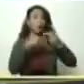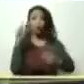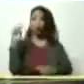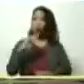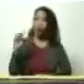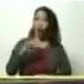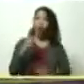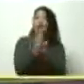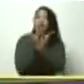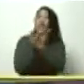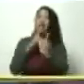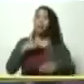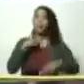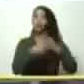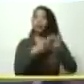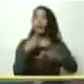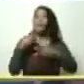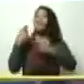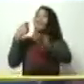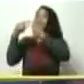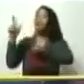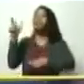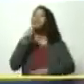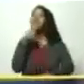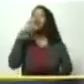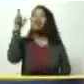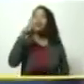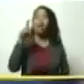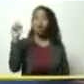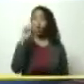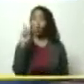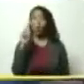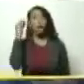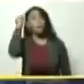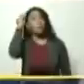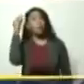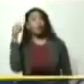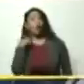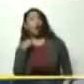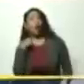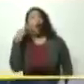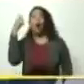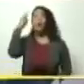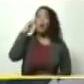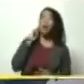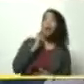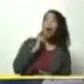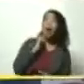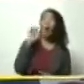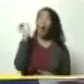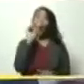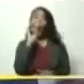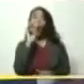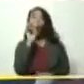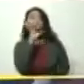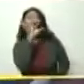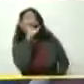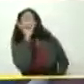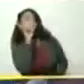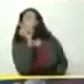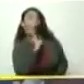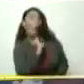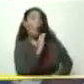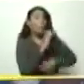lo producimos y se lo vendemos a quien lo necesite no al que piense y sea bolivariano marxista-leninista